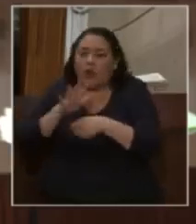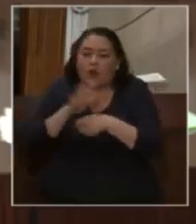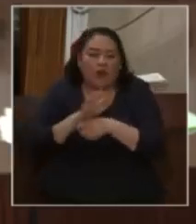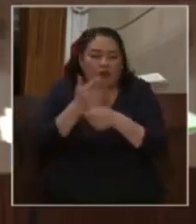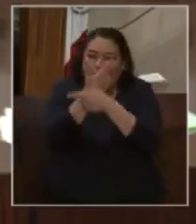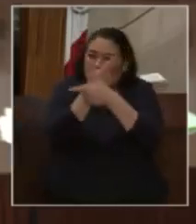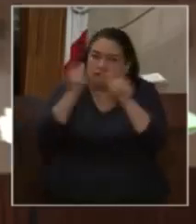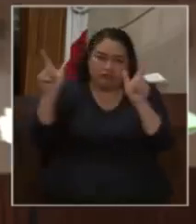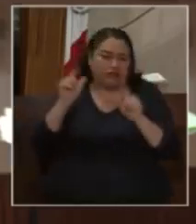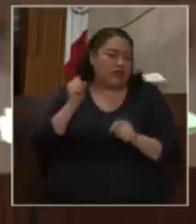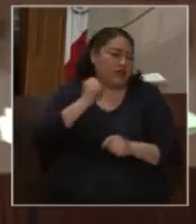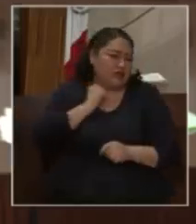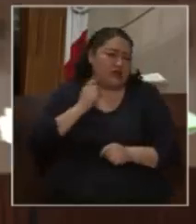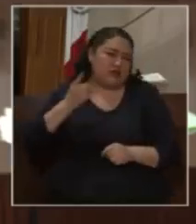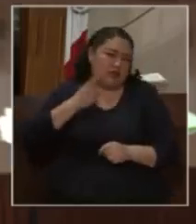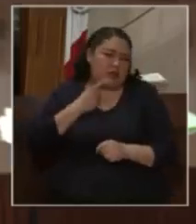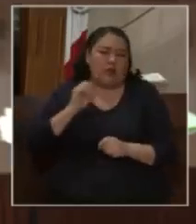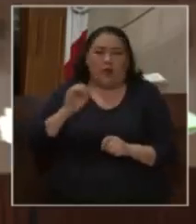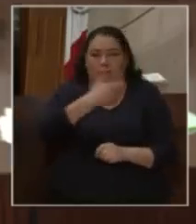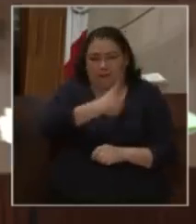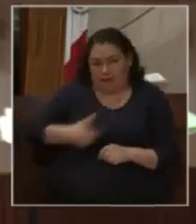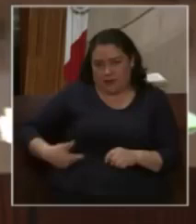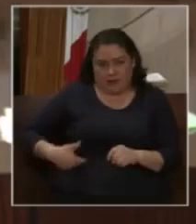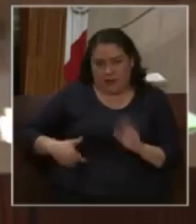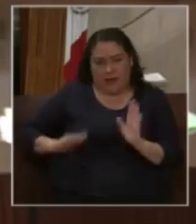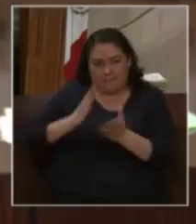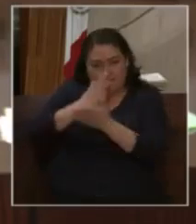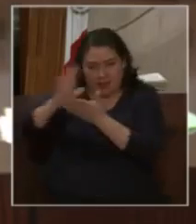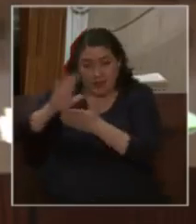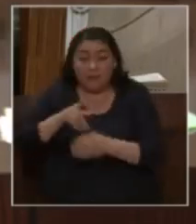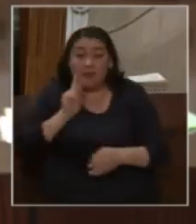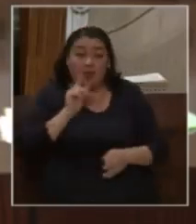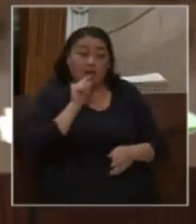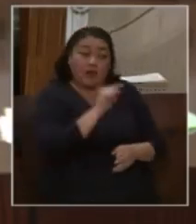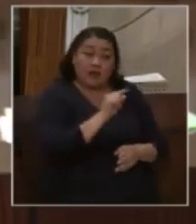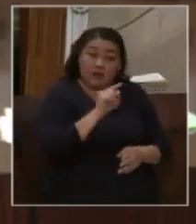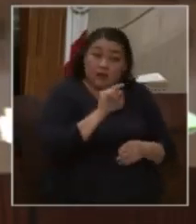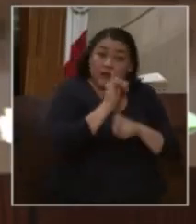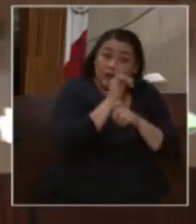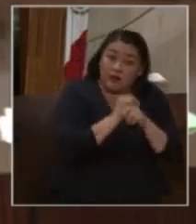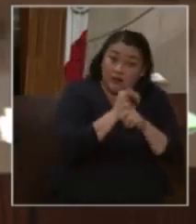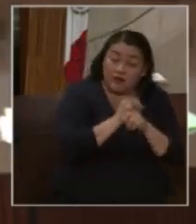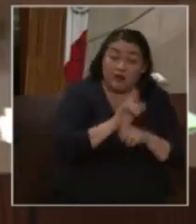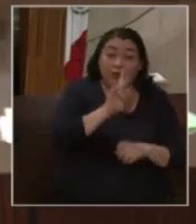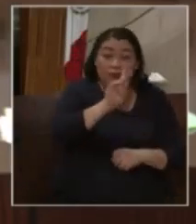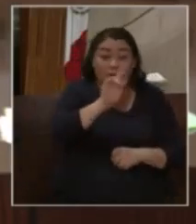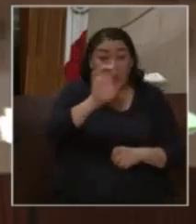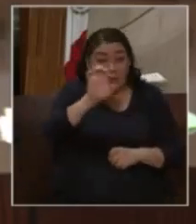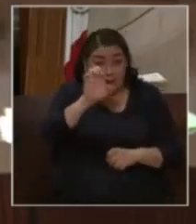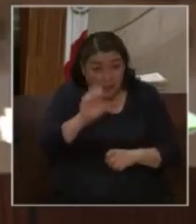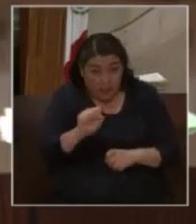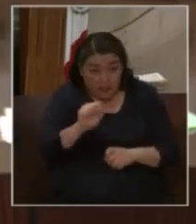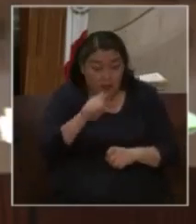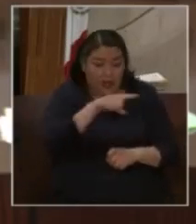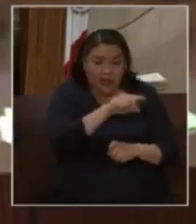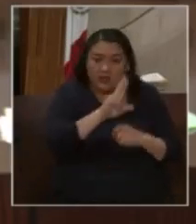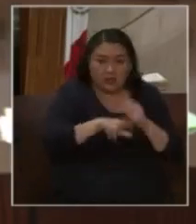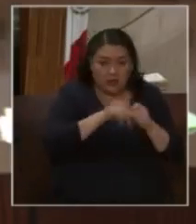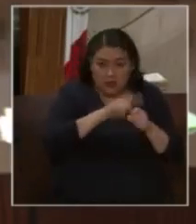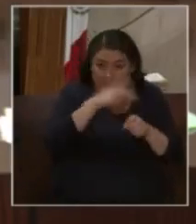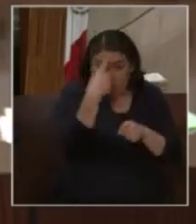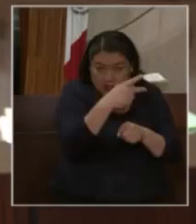federal, sino que son procedimientos administrativos que por la naturaleza misma compleja de la